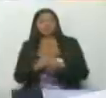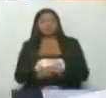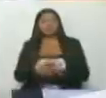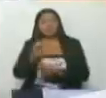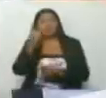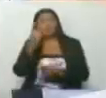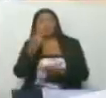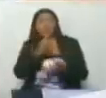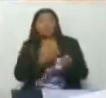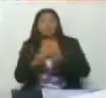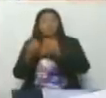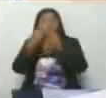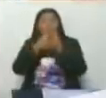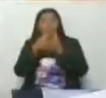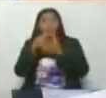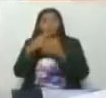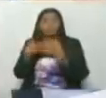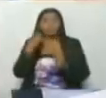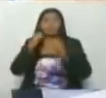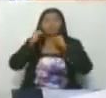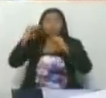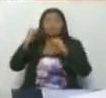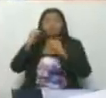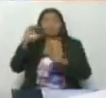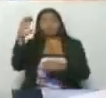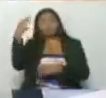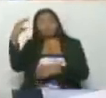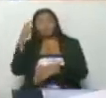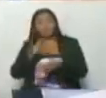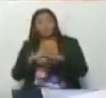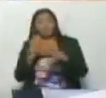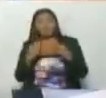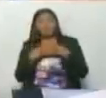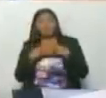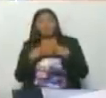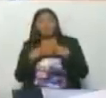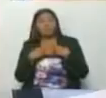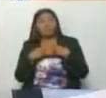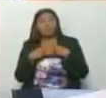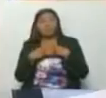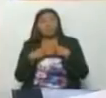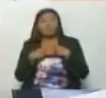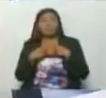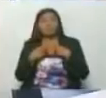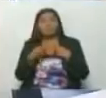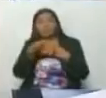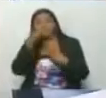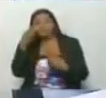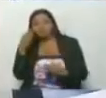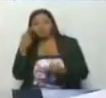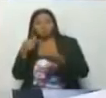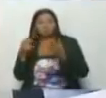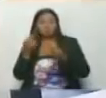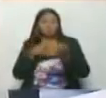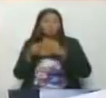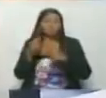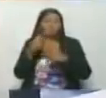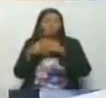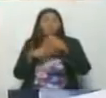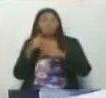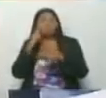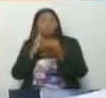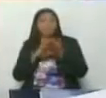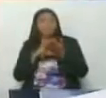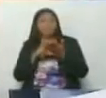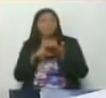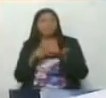que ha podido lograr ellos es la de colombia porque vive el narcotráfico no tiene nada que ver con su producción real y en medio de una